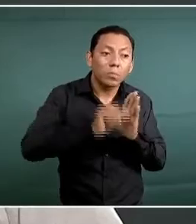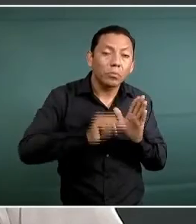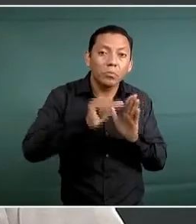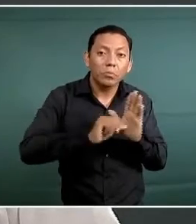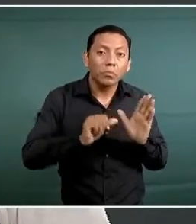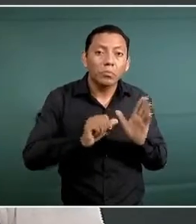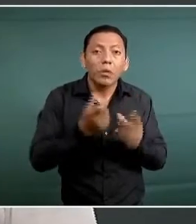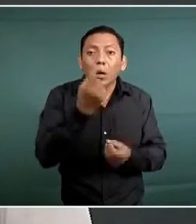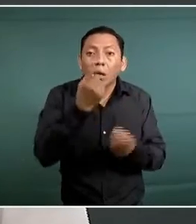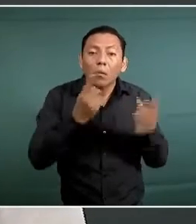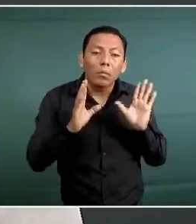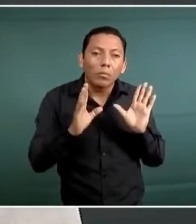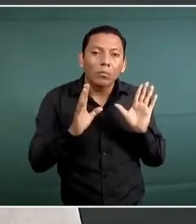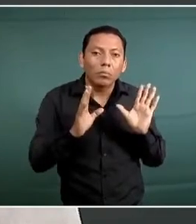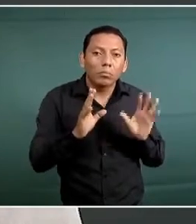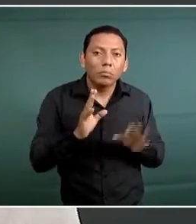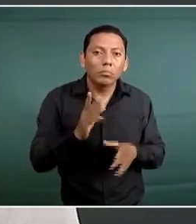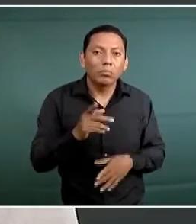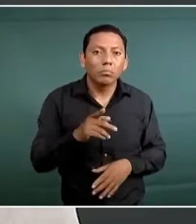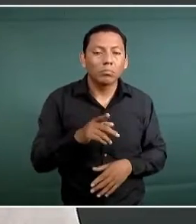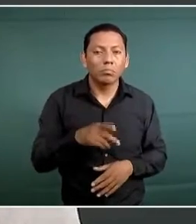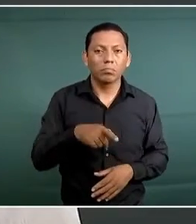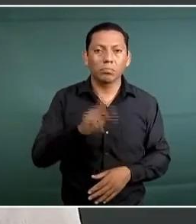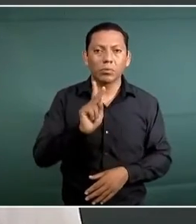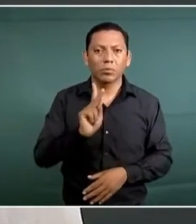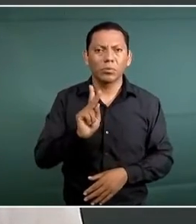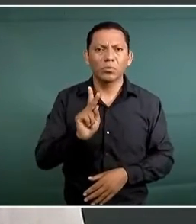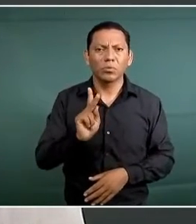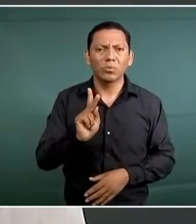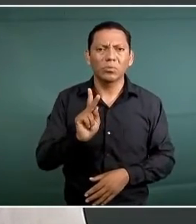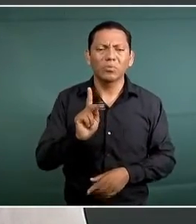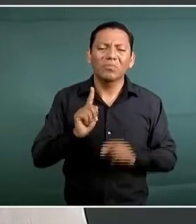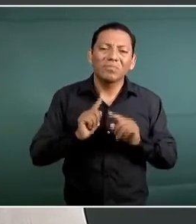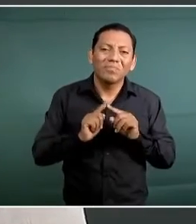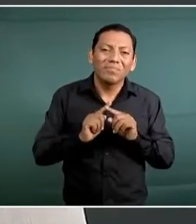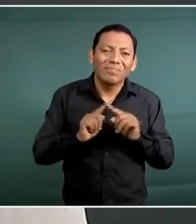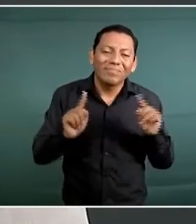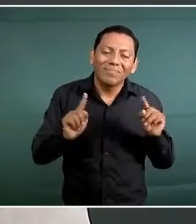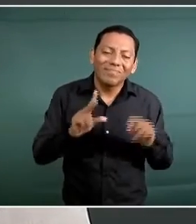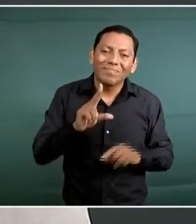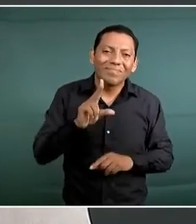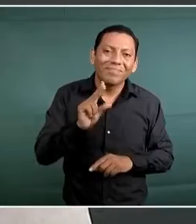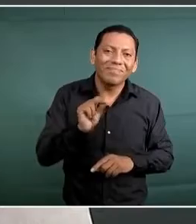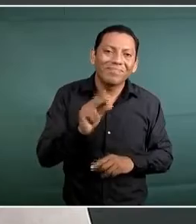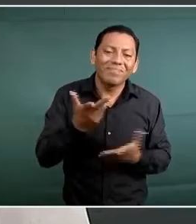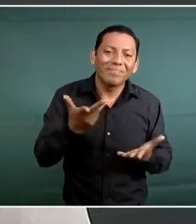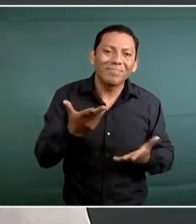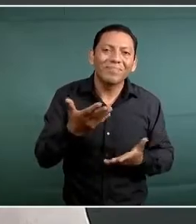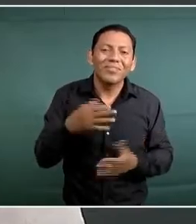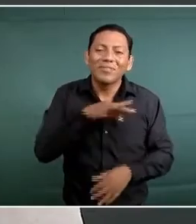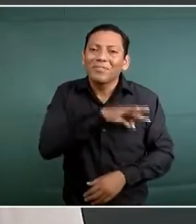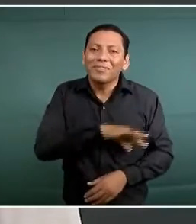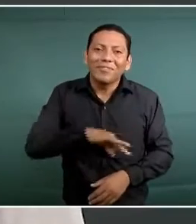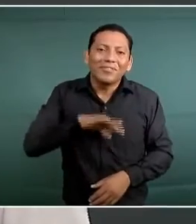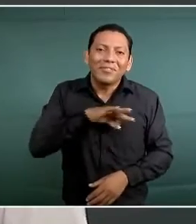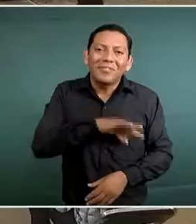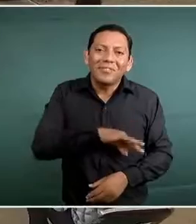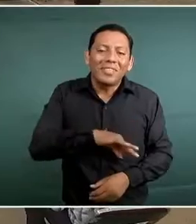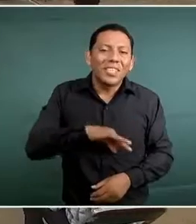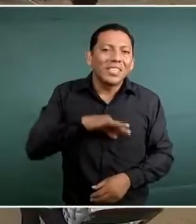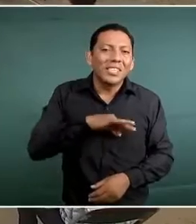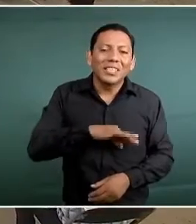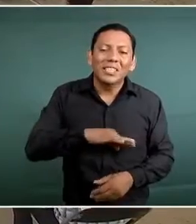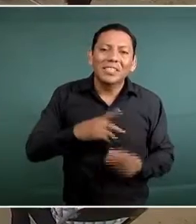pero no es lo mismo la felicidad no tiene que ver